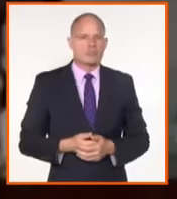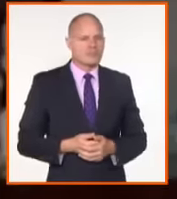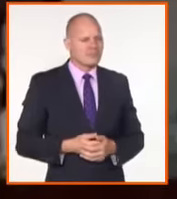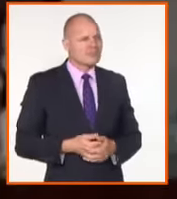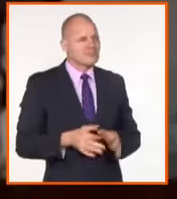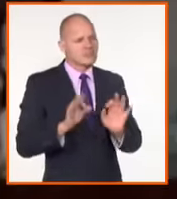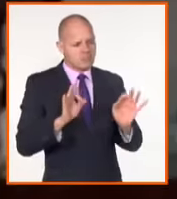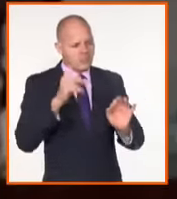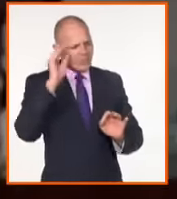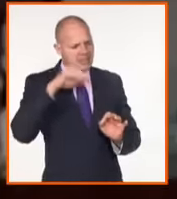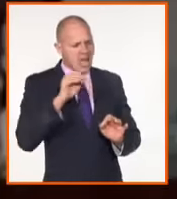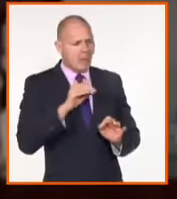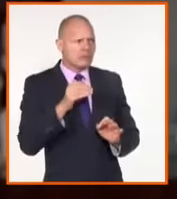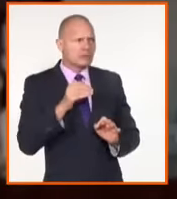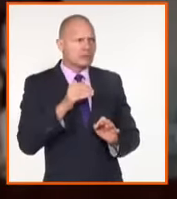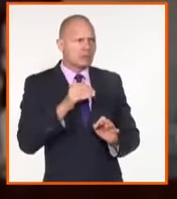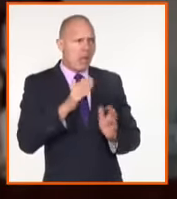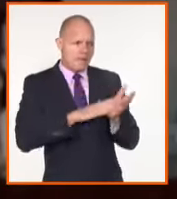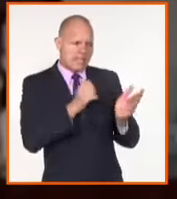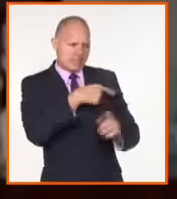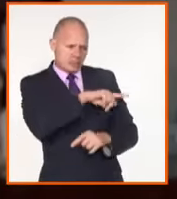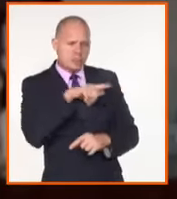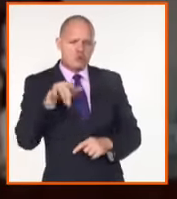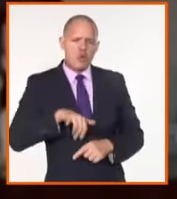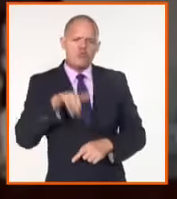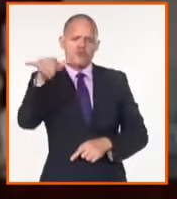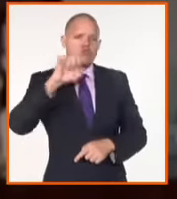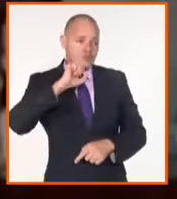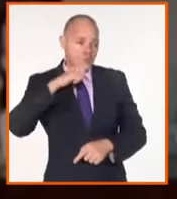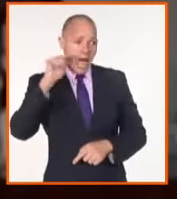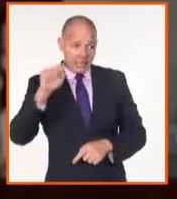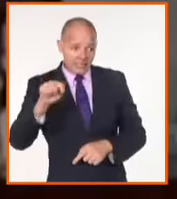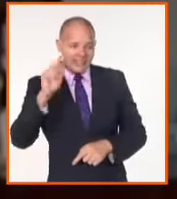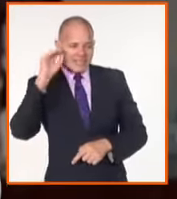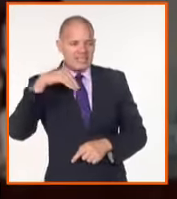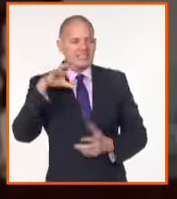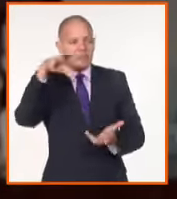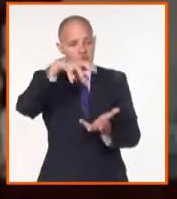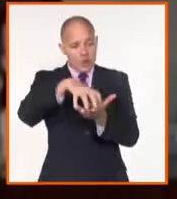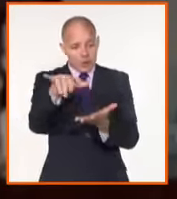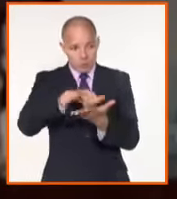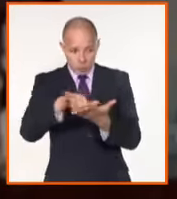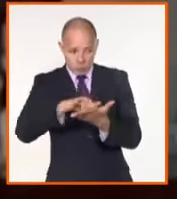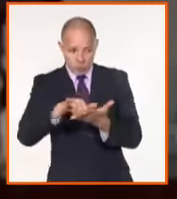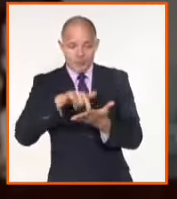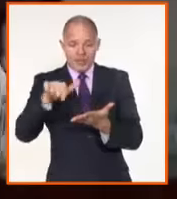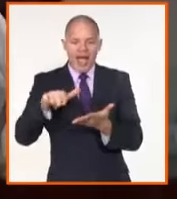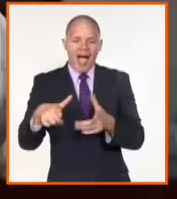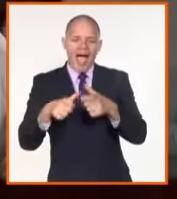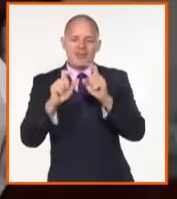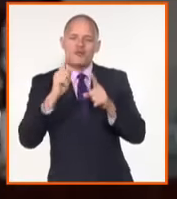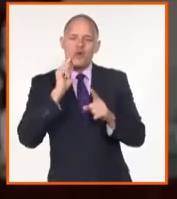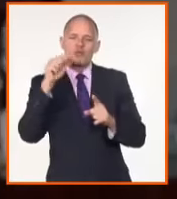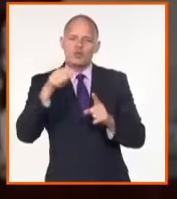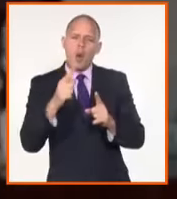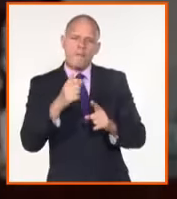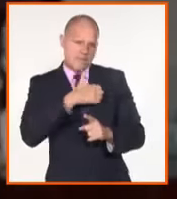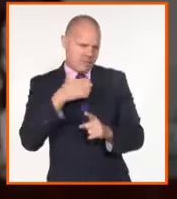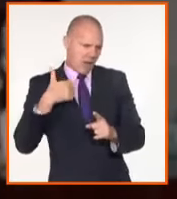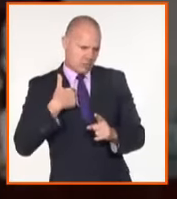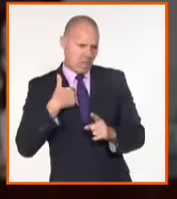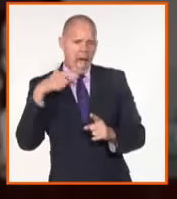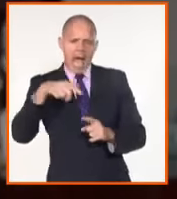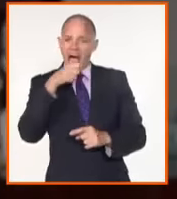viaje a Nueva York, usted tuvo reuniones privadas que a las que no tuvo acceso la prensa, ni siquiera su